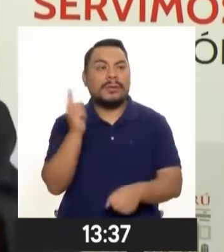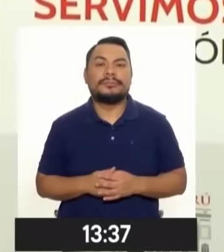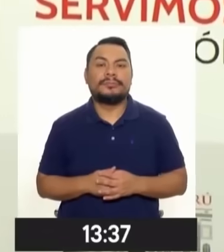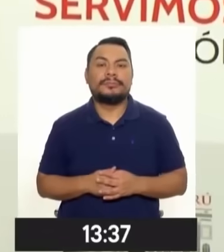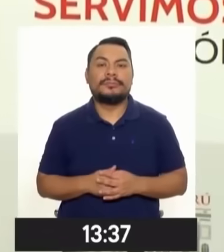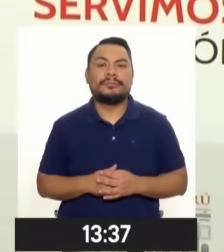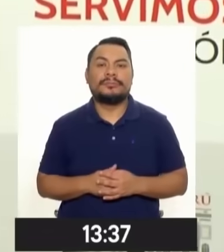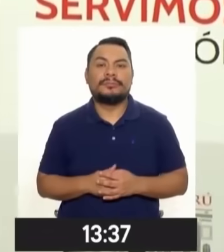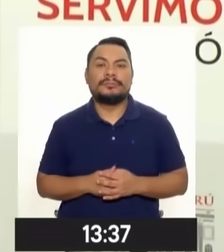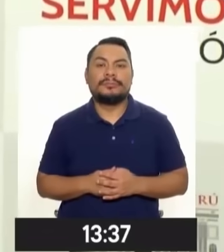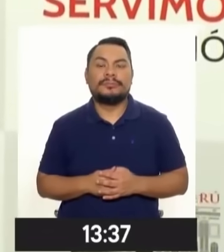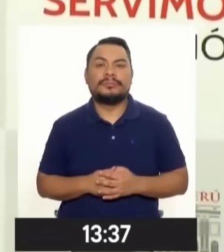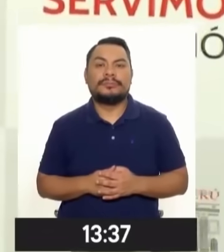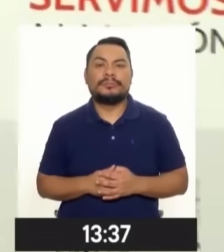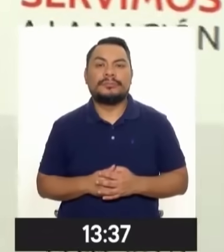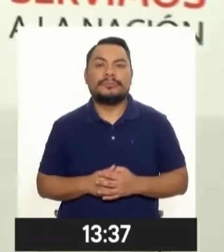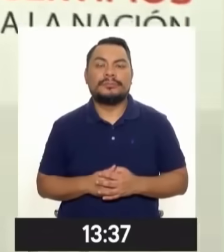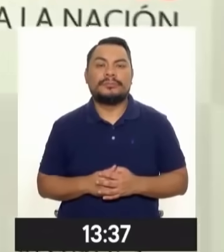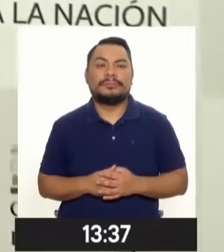hablar.